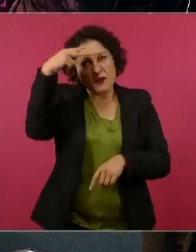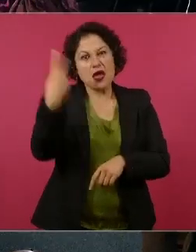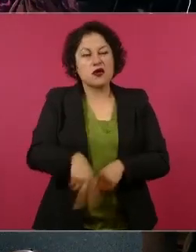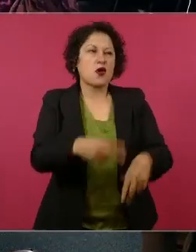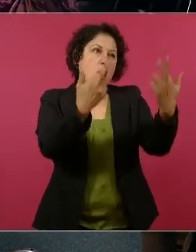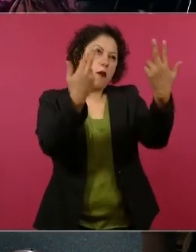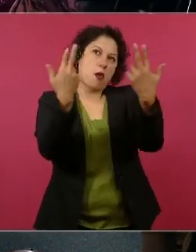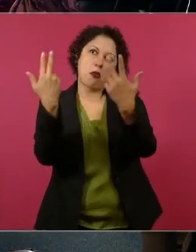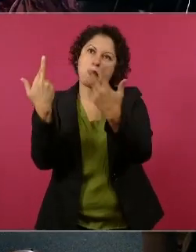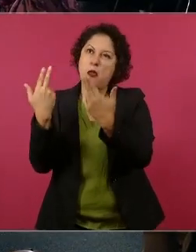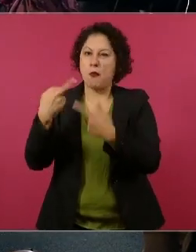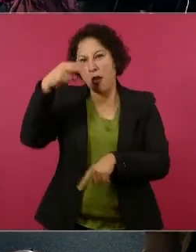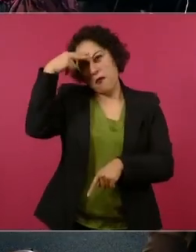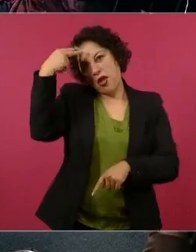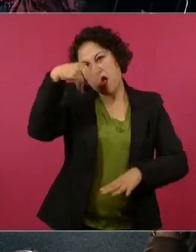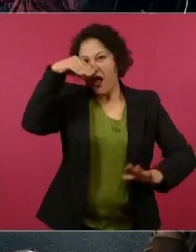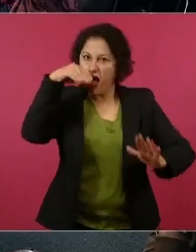cierto.